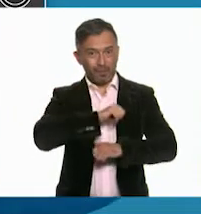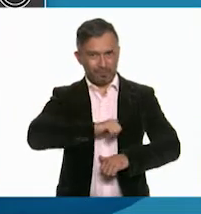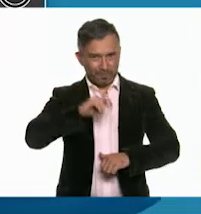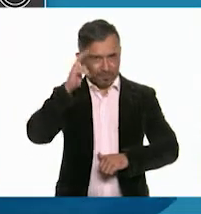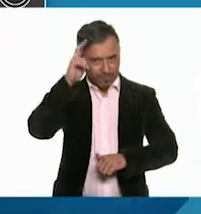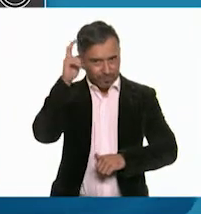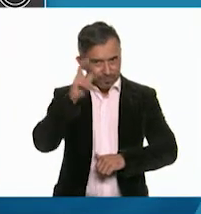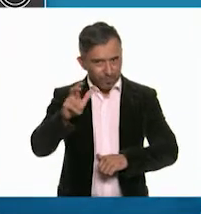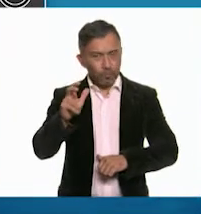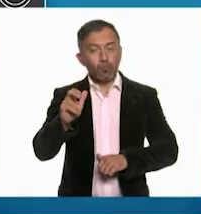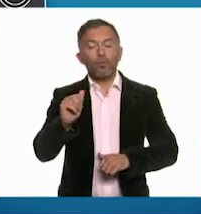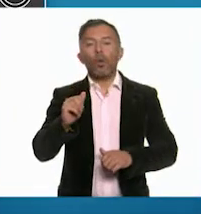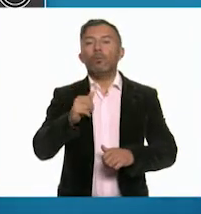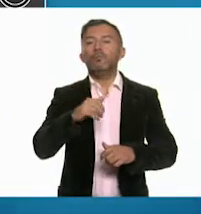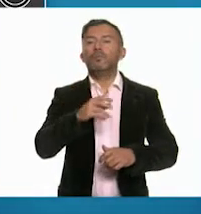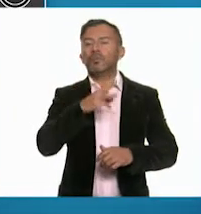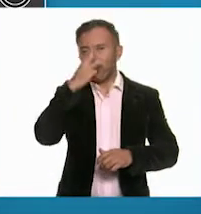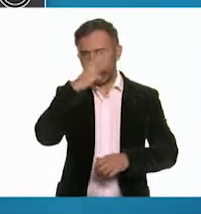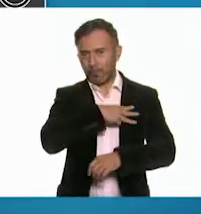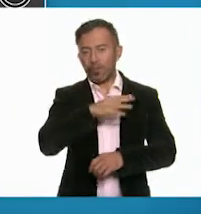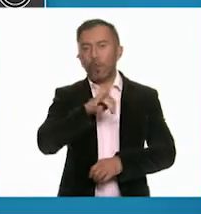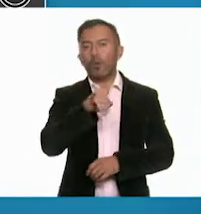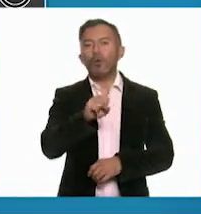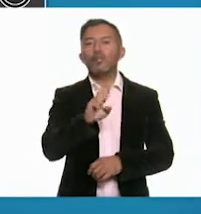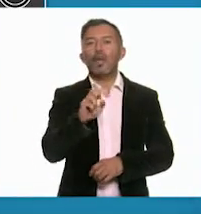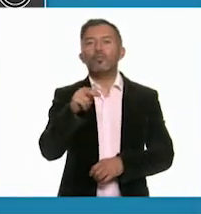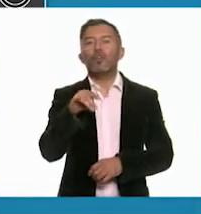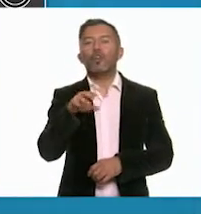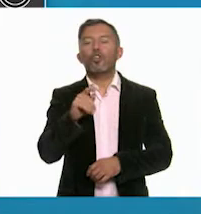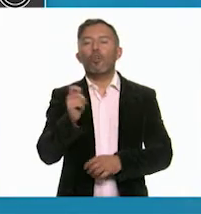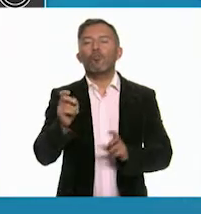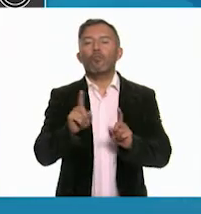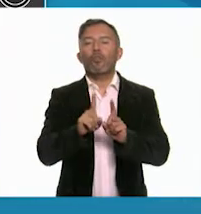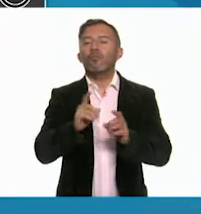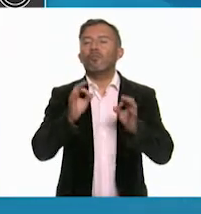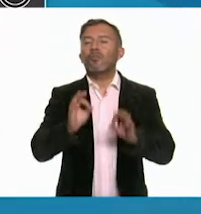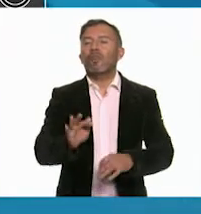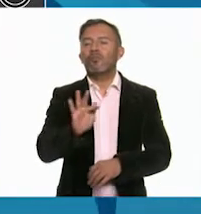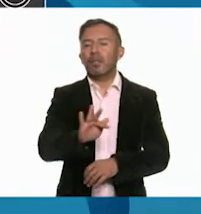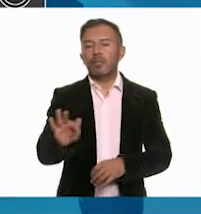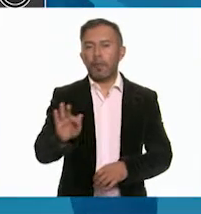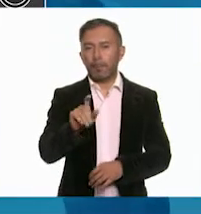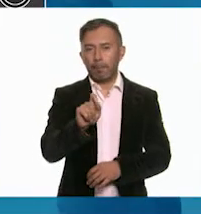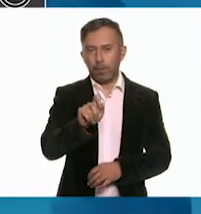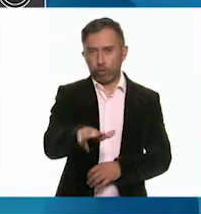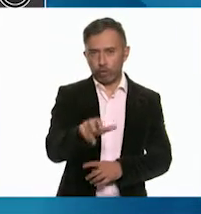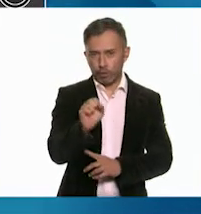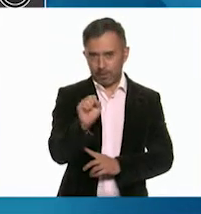órdenes del intendente José Antonio Riaño. Esto sucedió el 28 de septiembre de